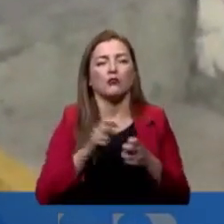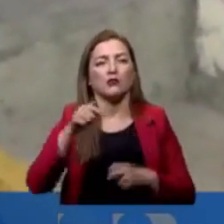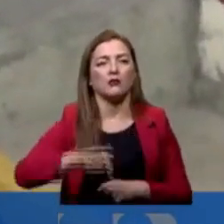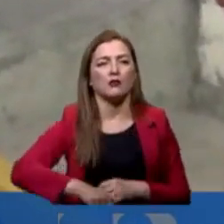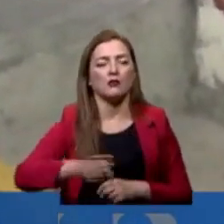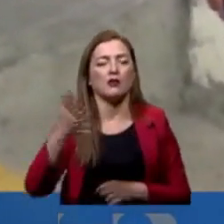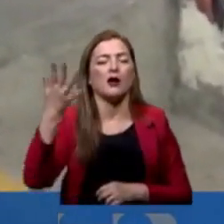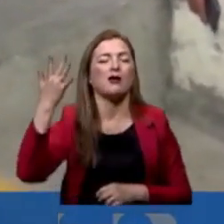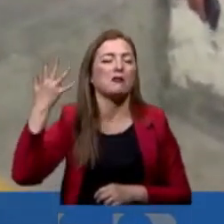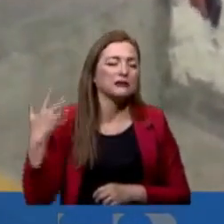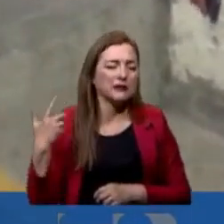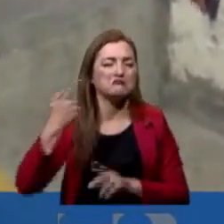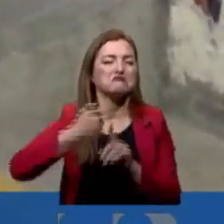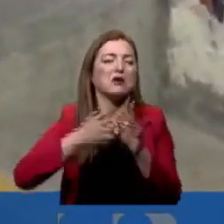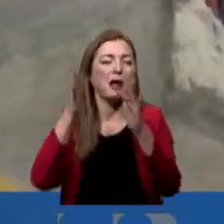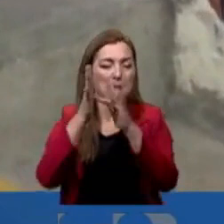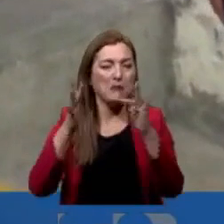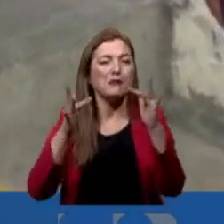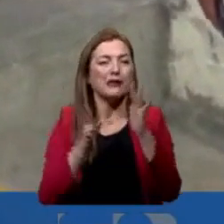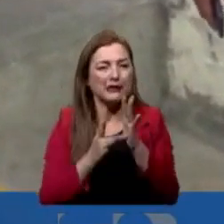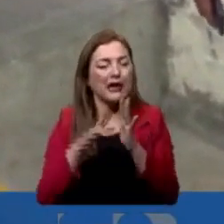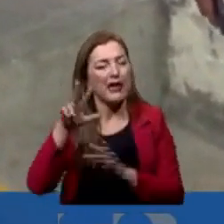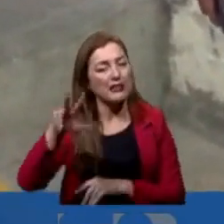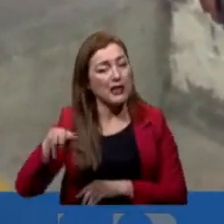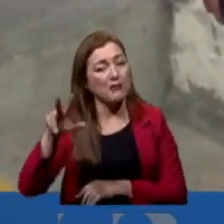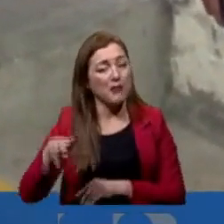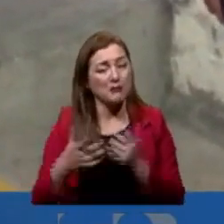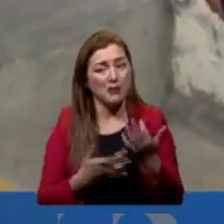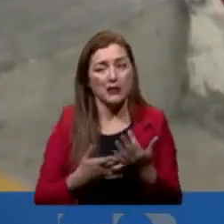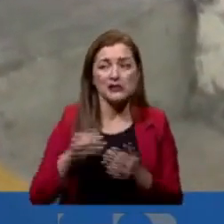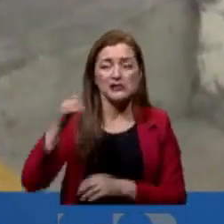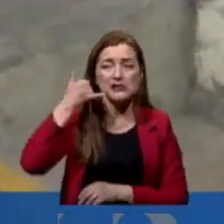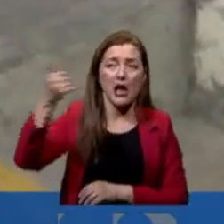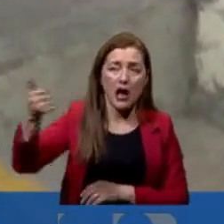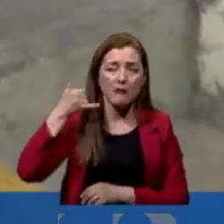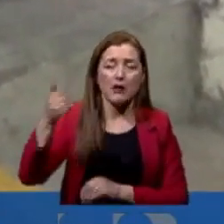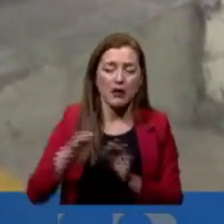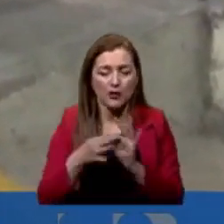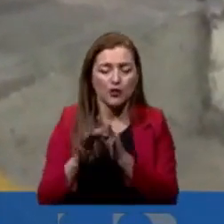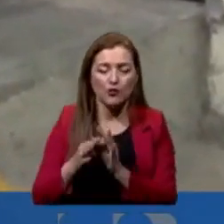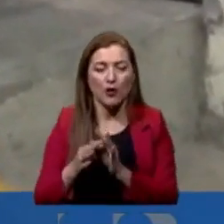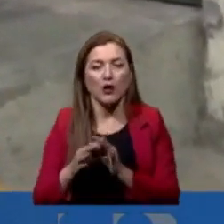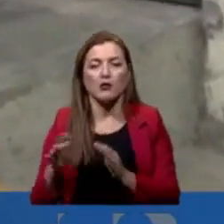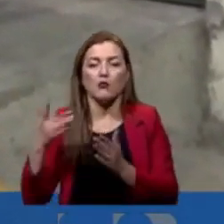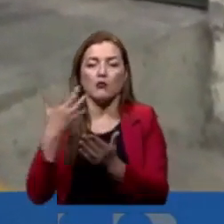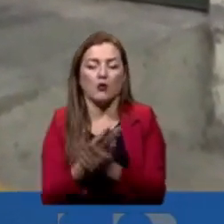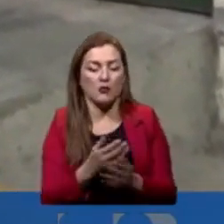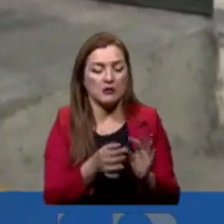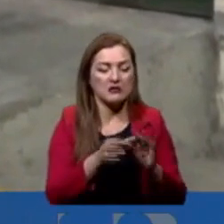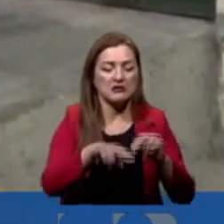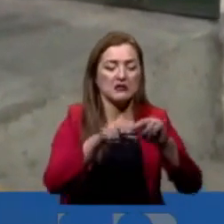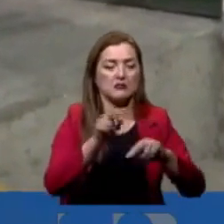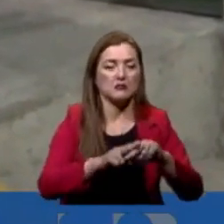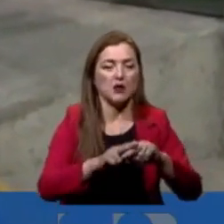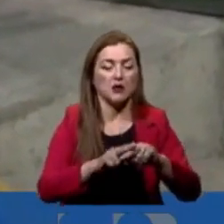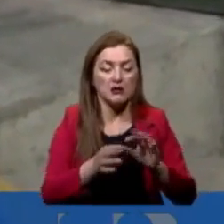a raíz del mes de abril, pasó 3 meses que no venían a arreglar, luego de eso vinieron, arreglaron, pero no duró ni